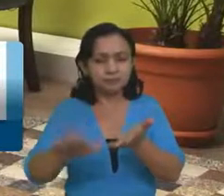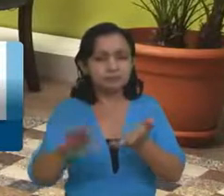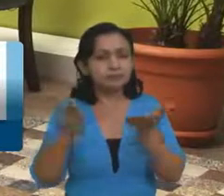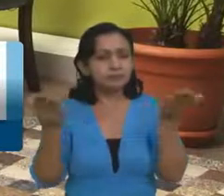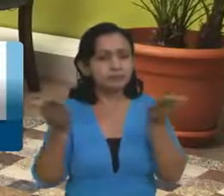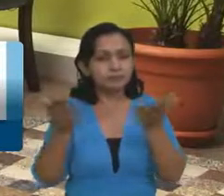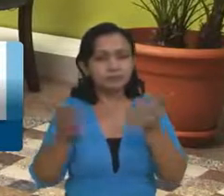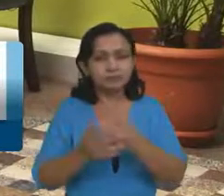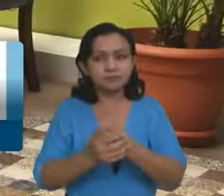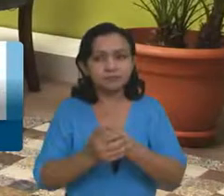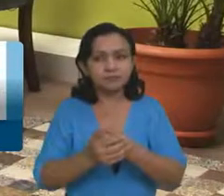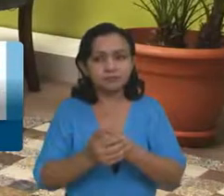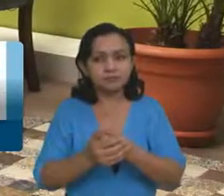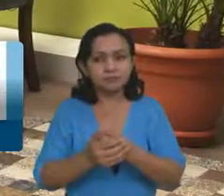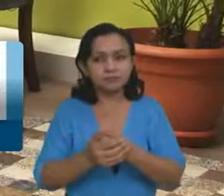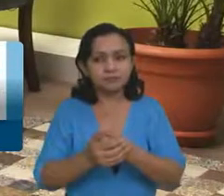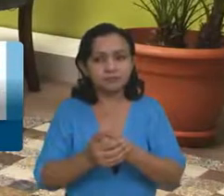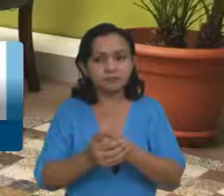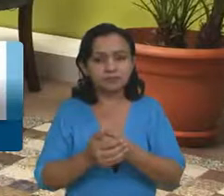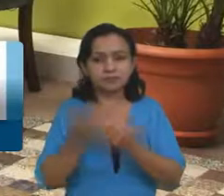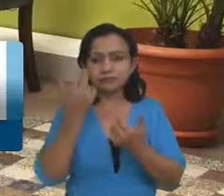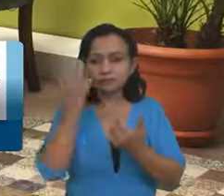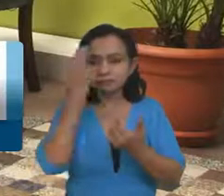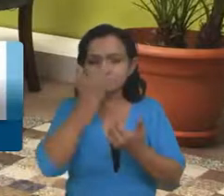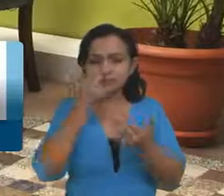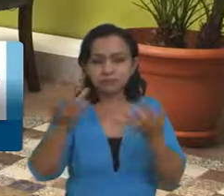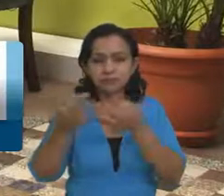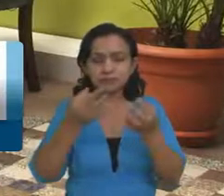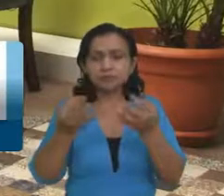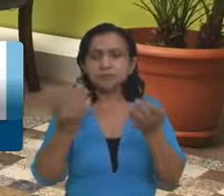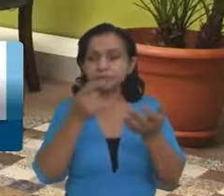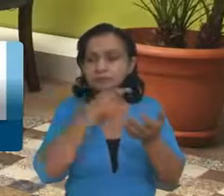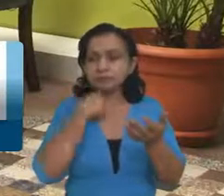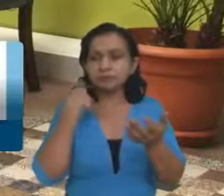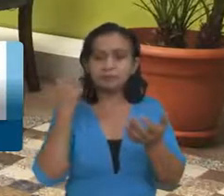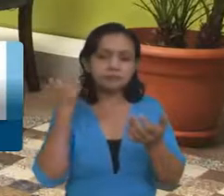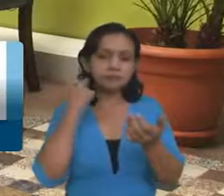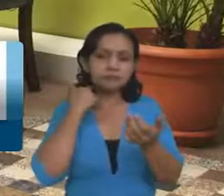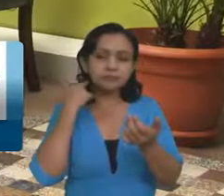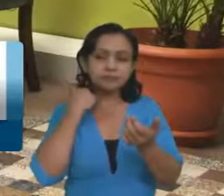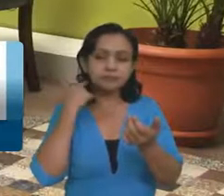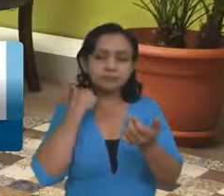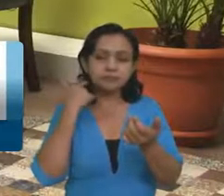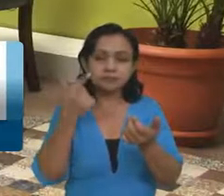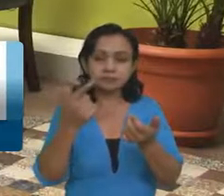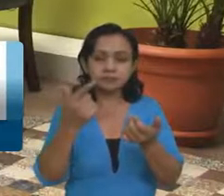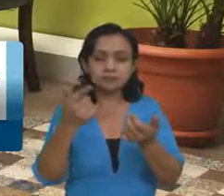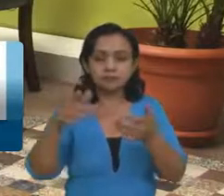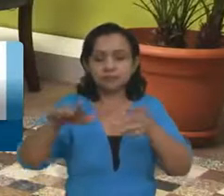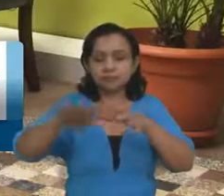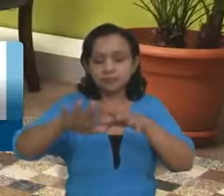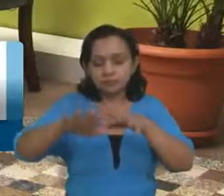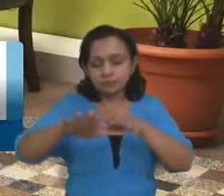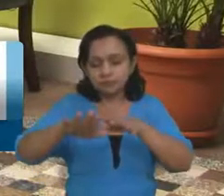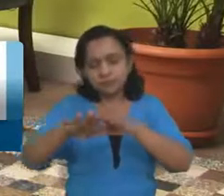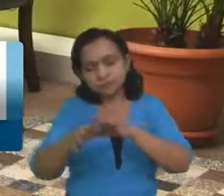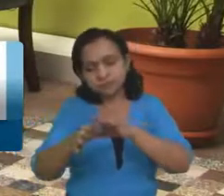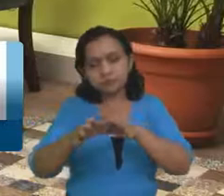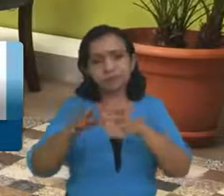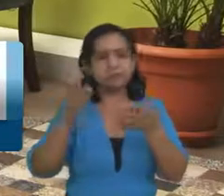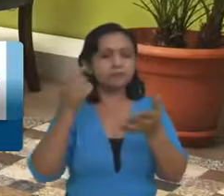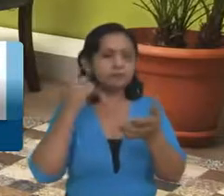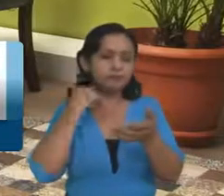De pisar. Eso es lo que me está refiriendo usted. Exacto. Siempre hay una historia de trauma. Siempre hay